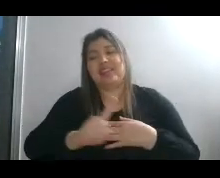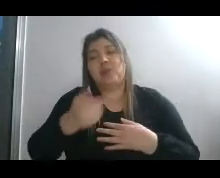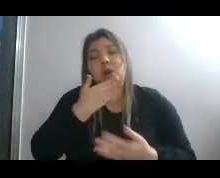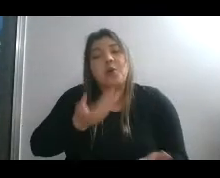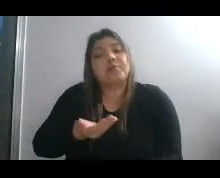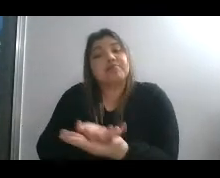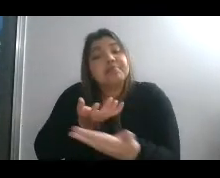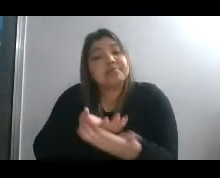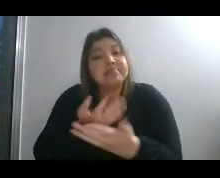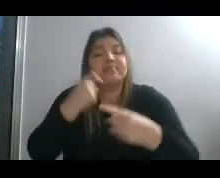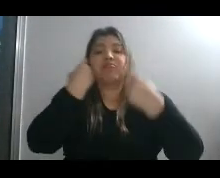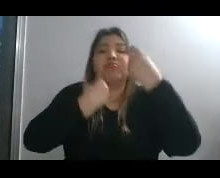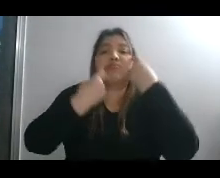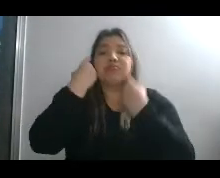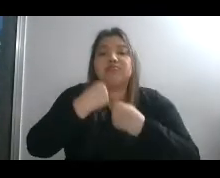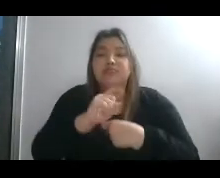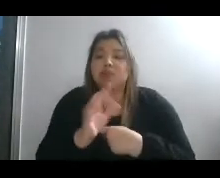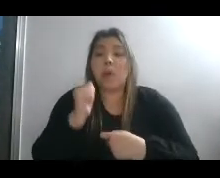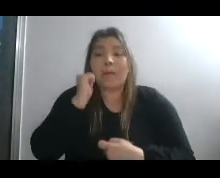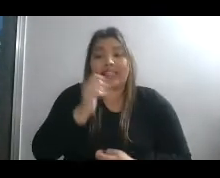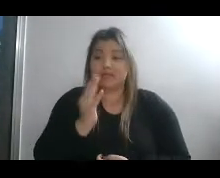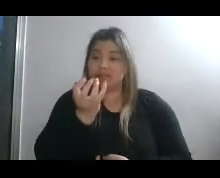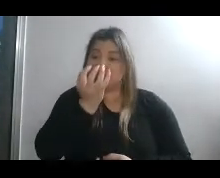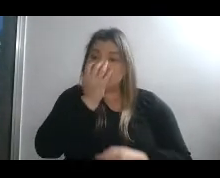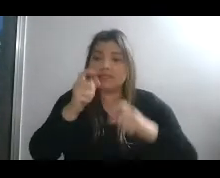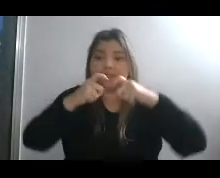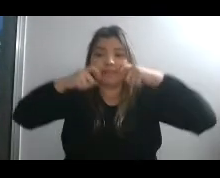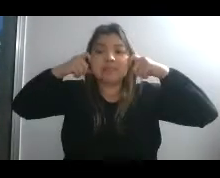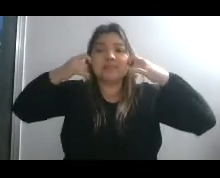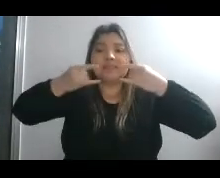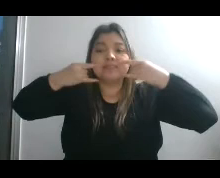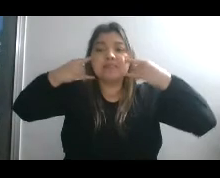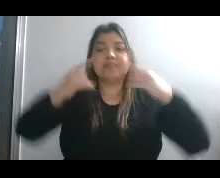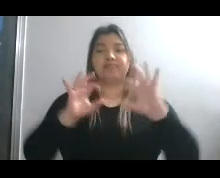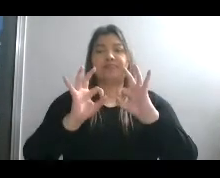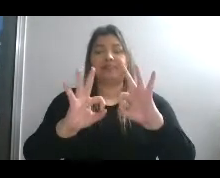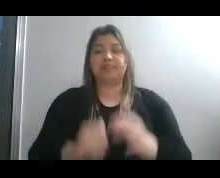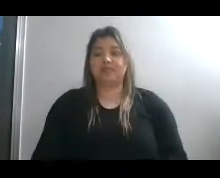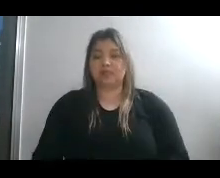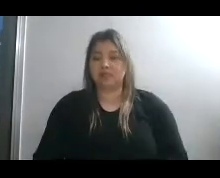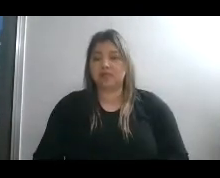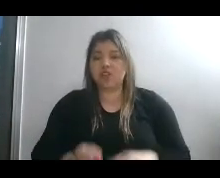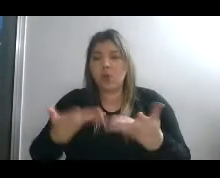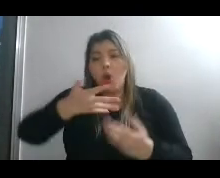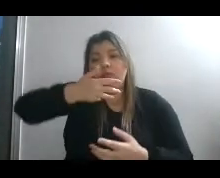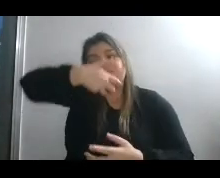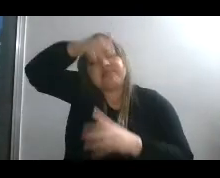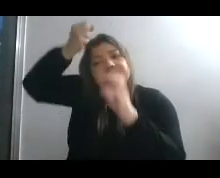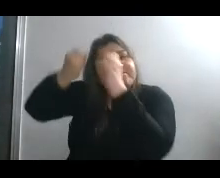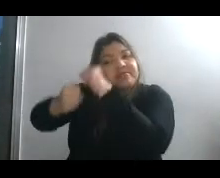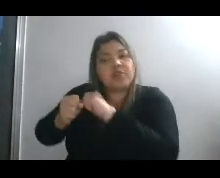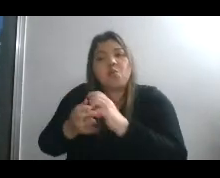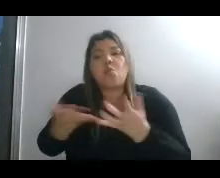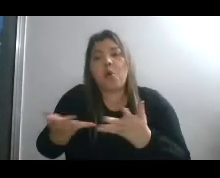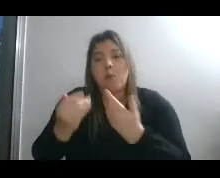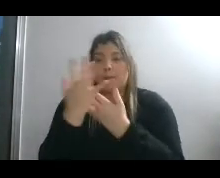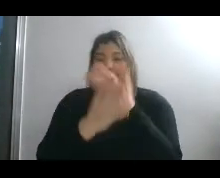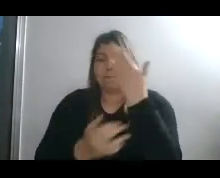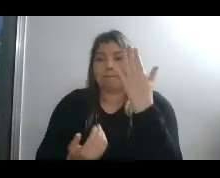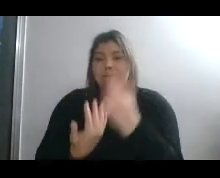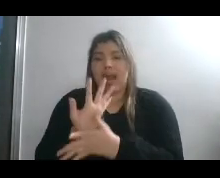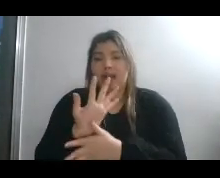mascarilla N95, ¿cierto? Para su retiro se debe sujetar de su cuerpo con la mano, o sea, la voy a